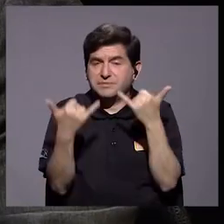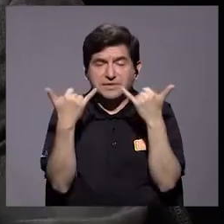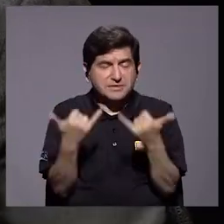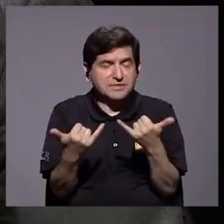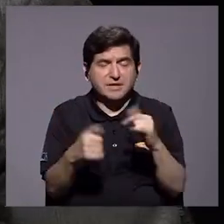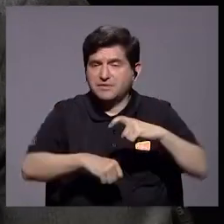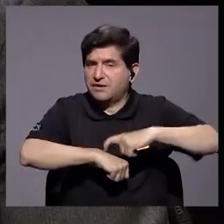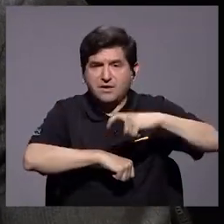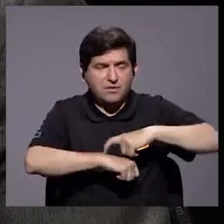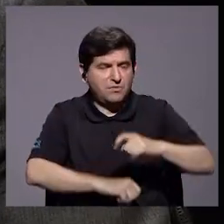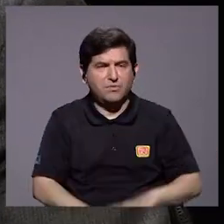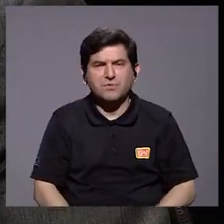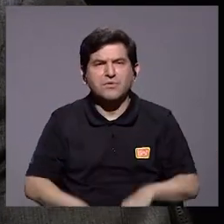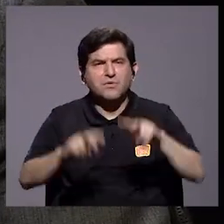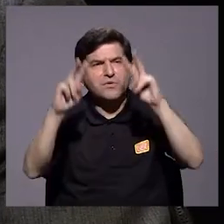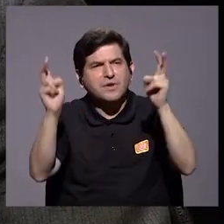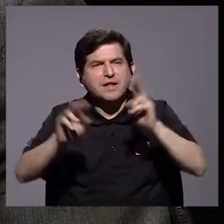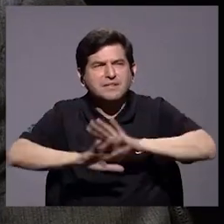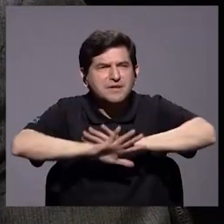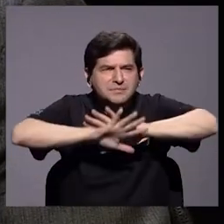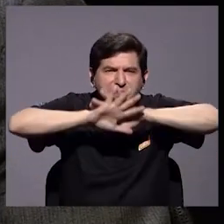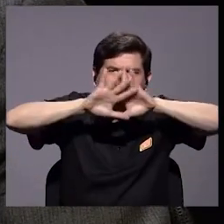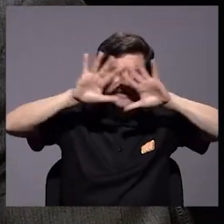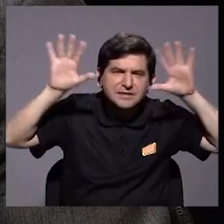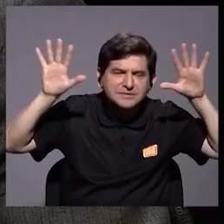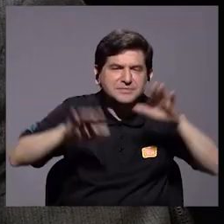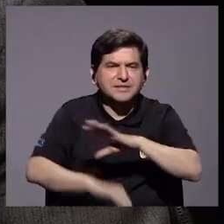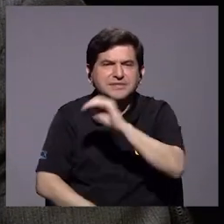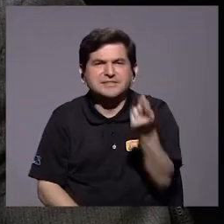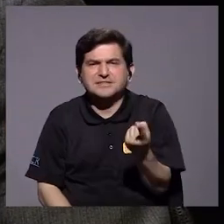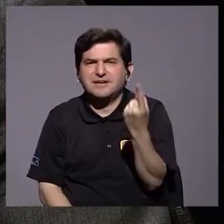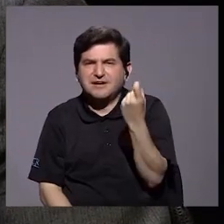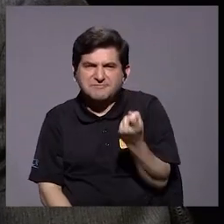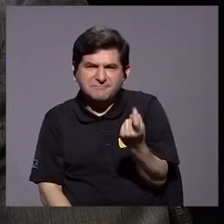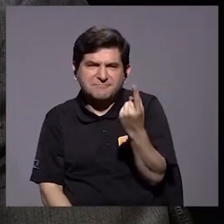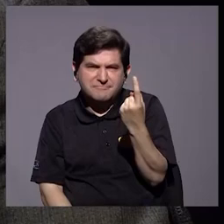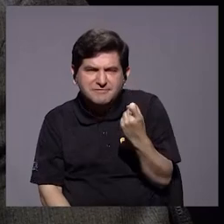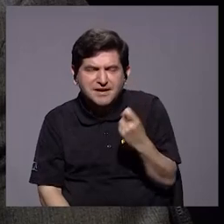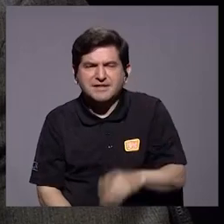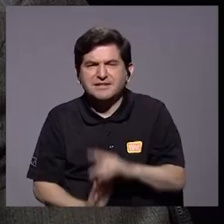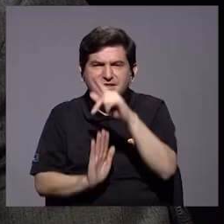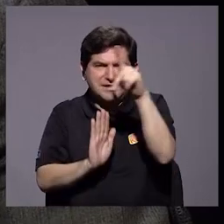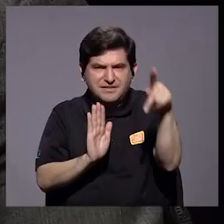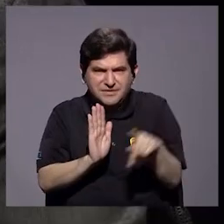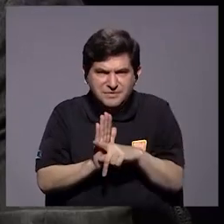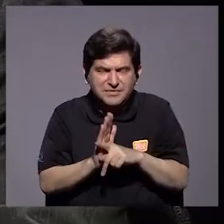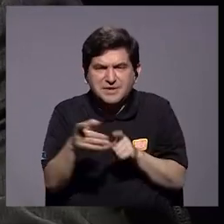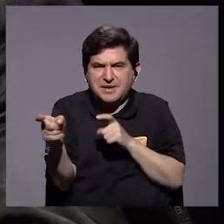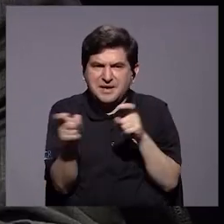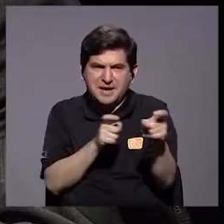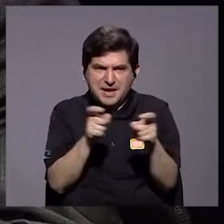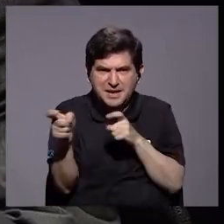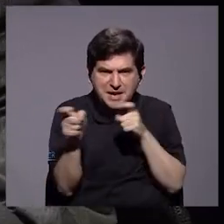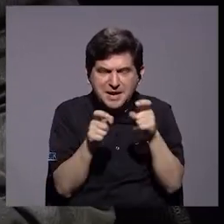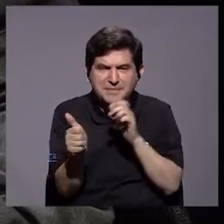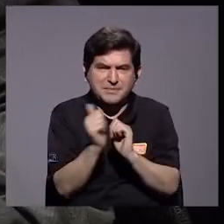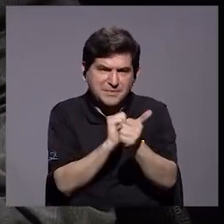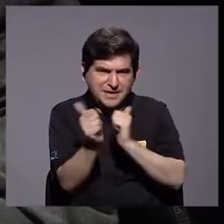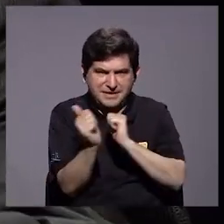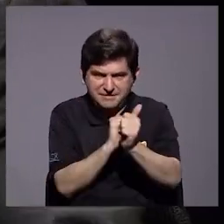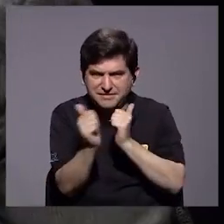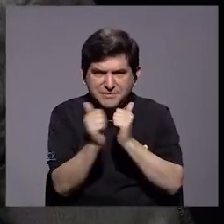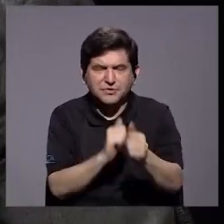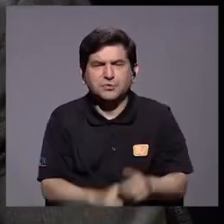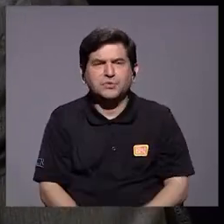época sino que el tema digamos de la transparencia y de la falta de principios en el manejo digamos